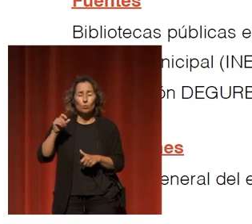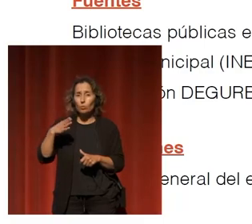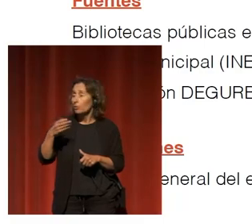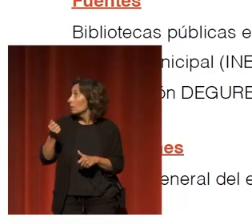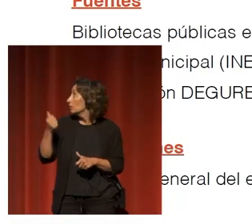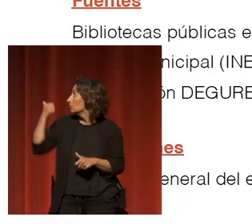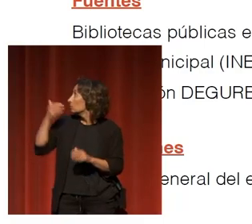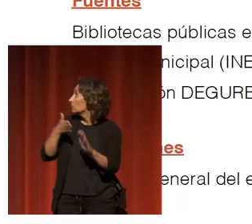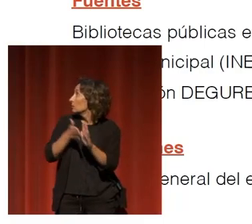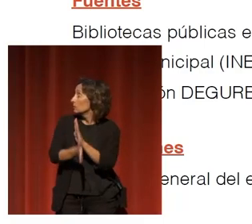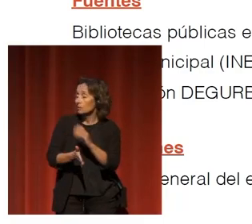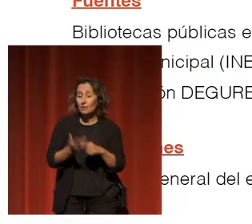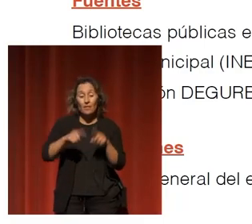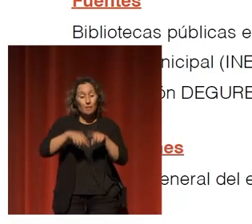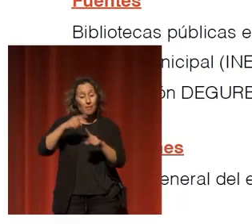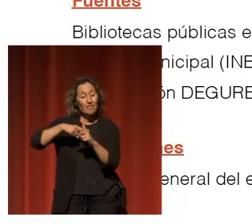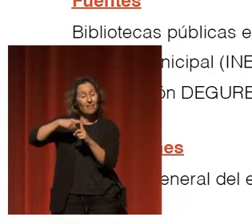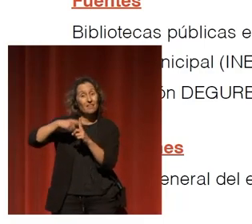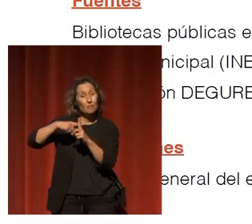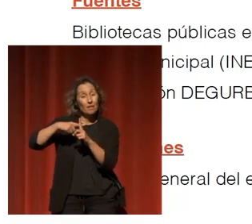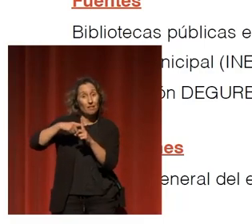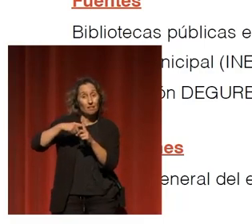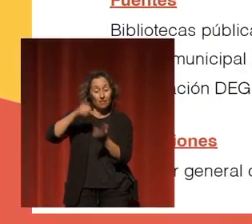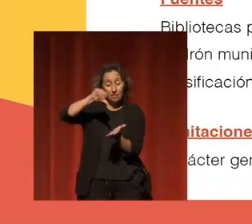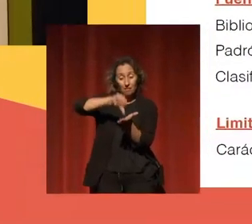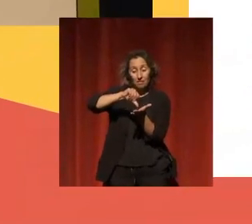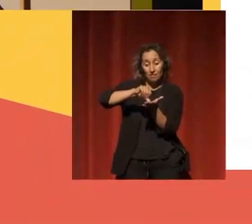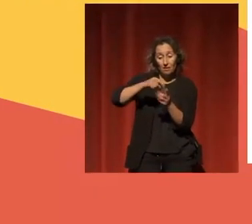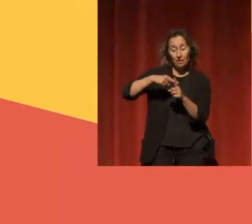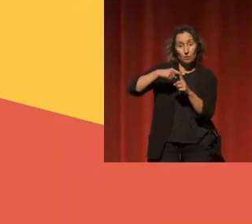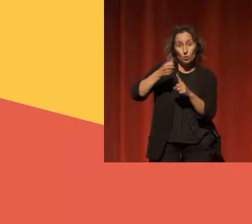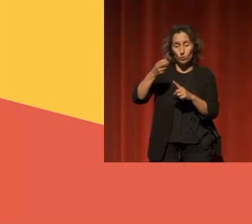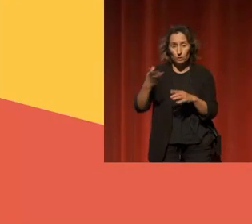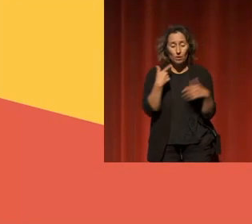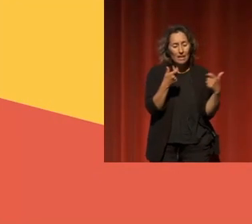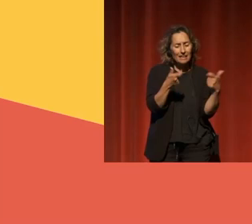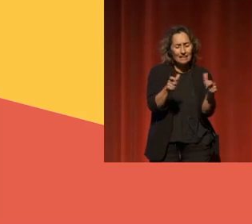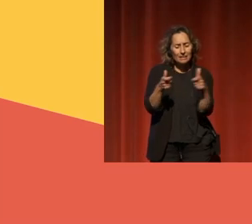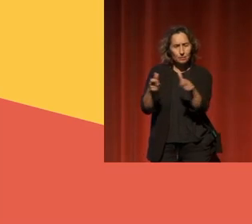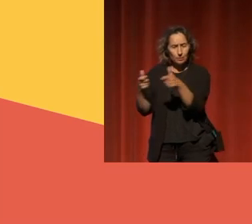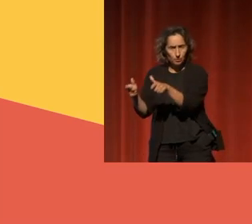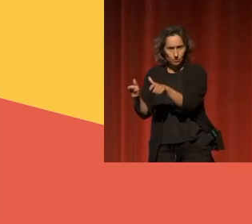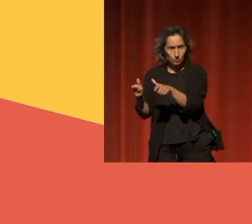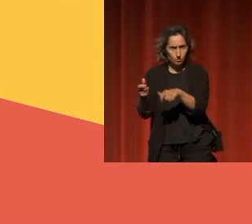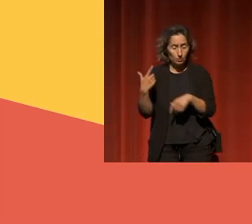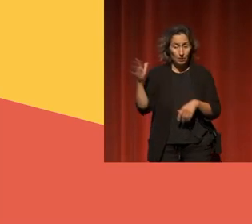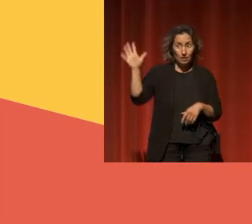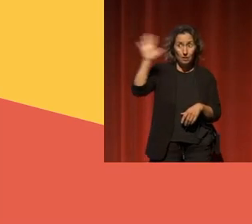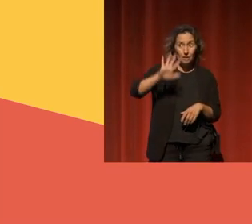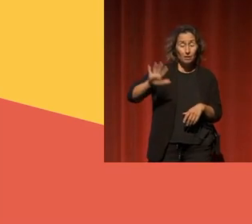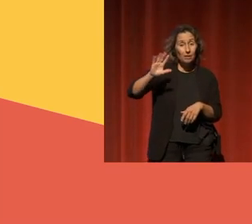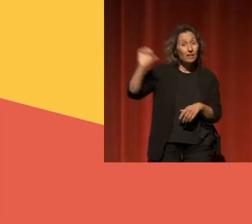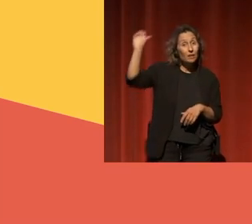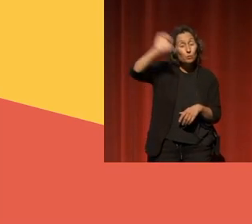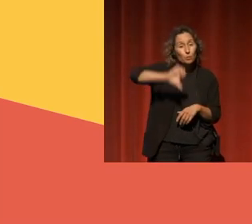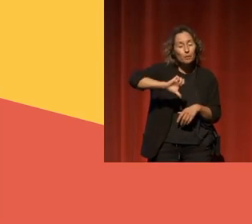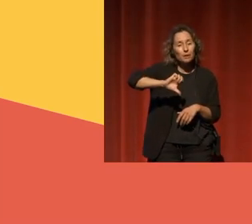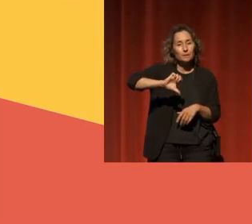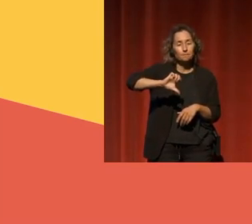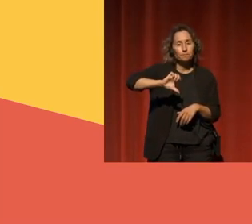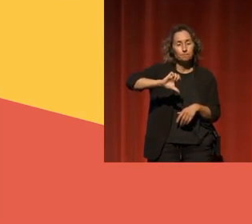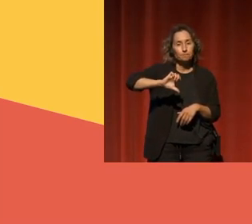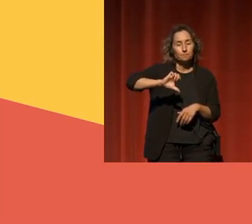of urbanization el grado de Urbanización y es una clasificación que divide los municipios europeos y también los